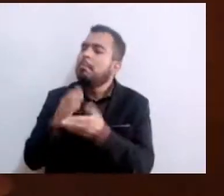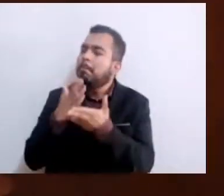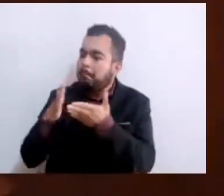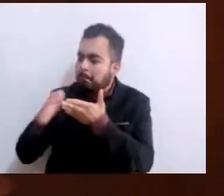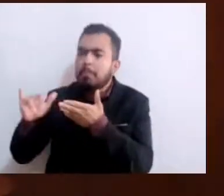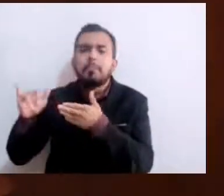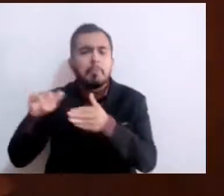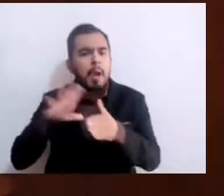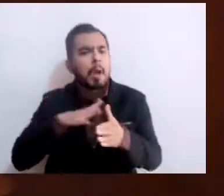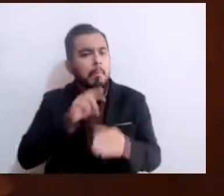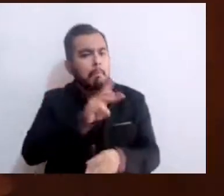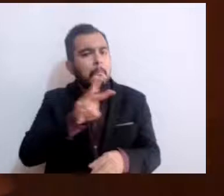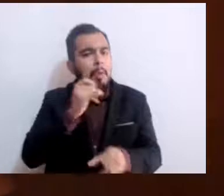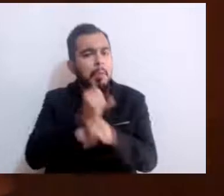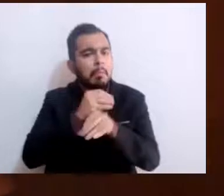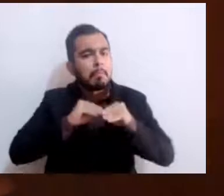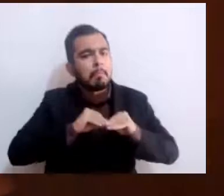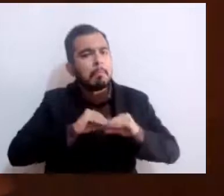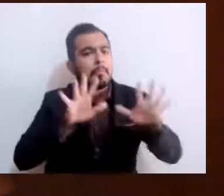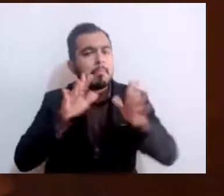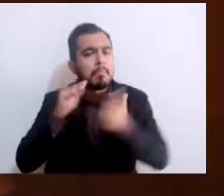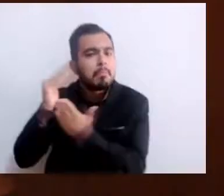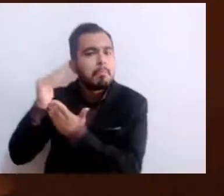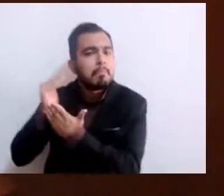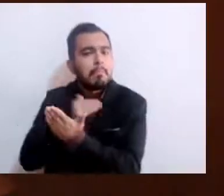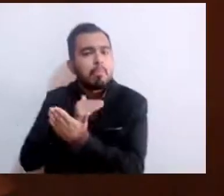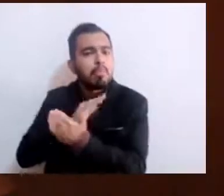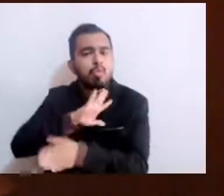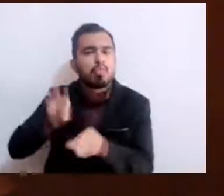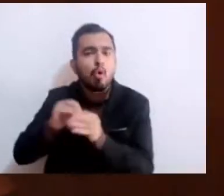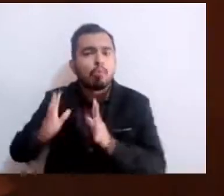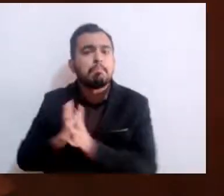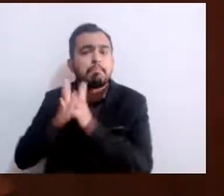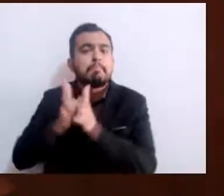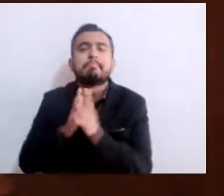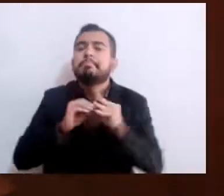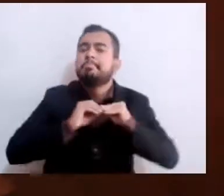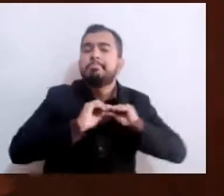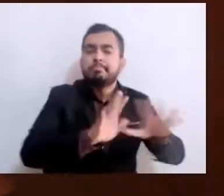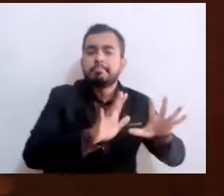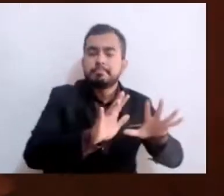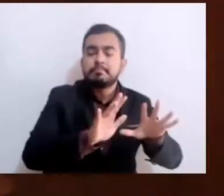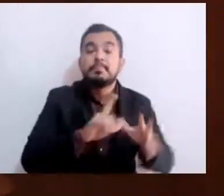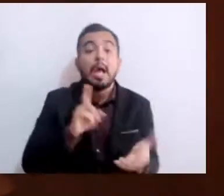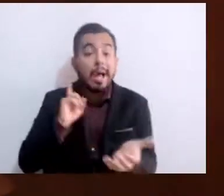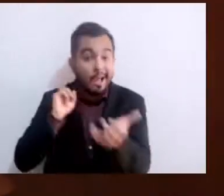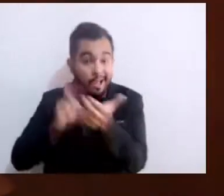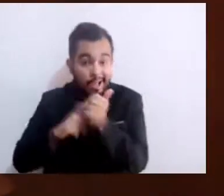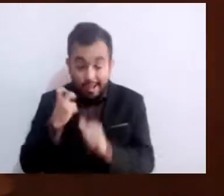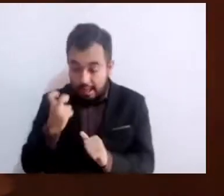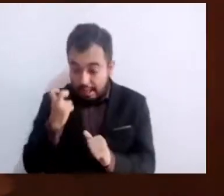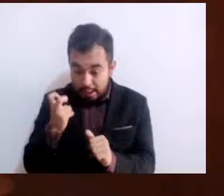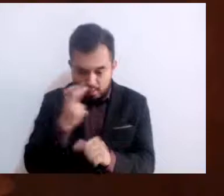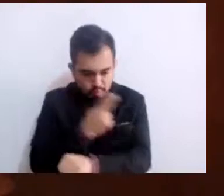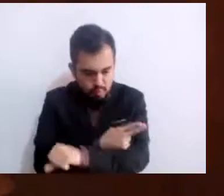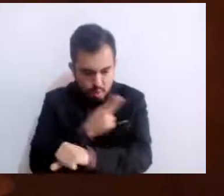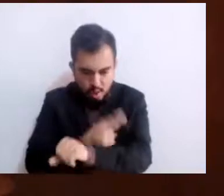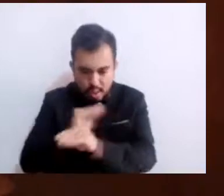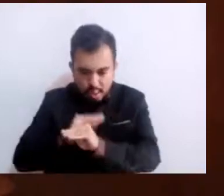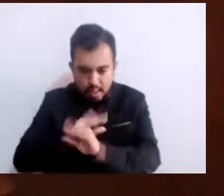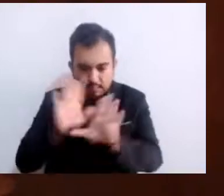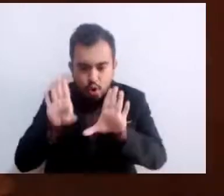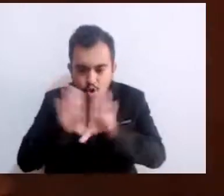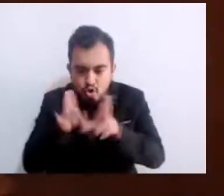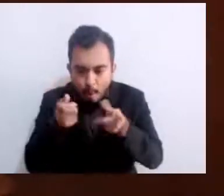los datos de todos los involucrados. La transparencia en el manejo de recursos públicos debe ser tal